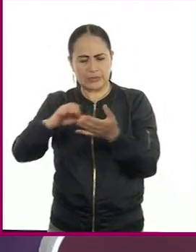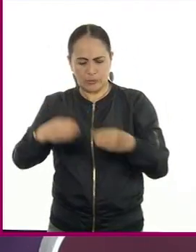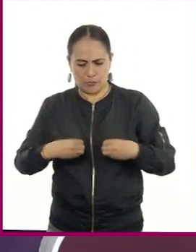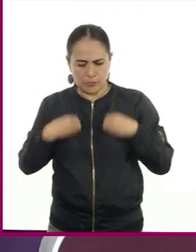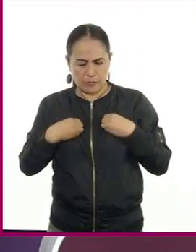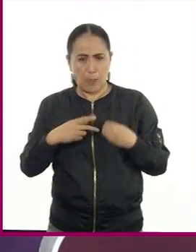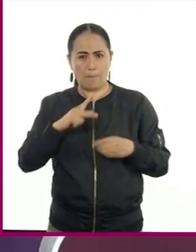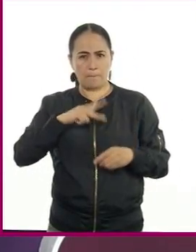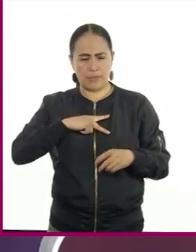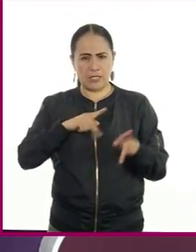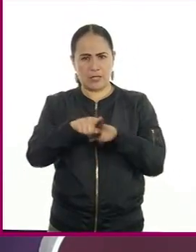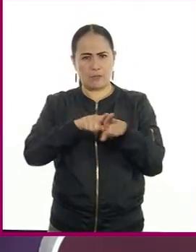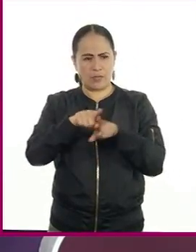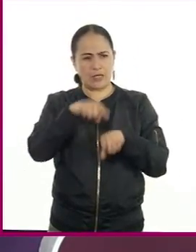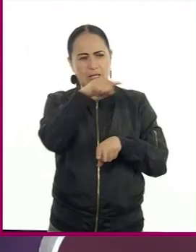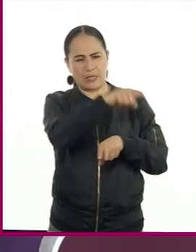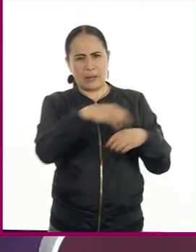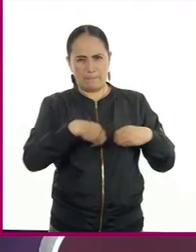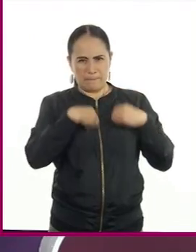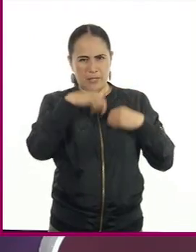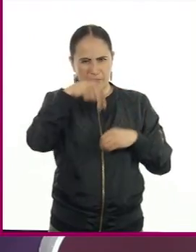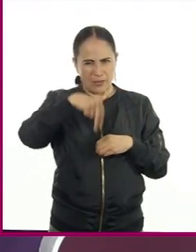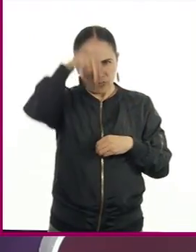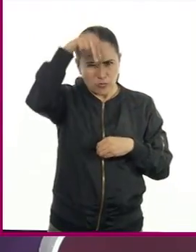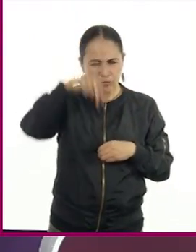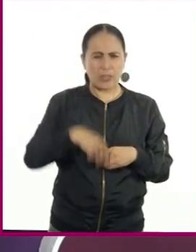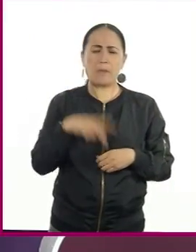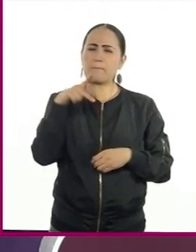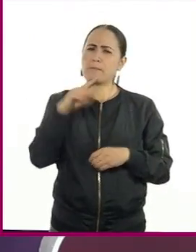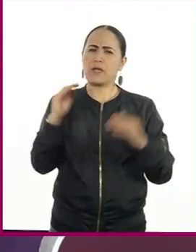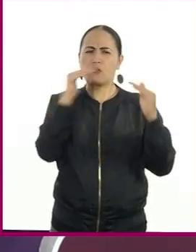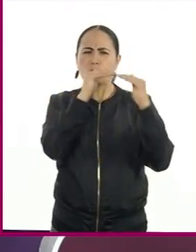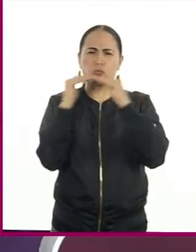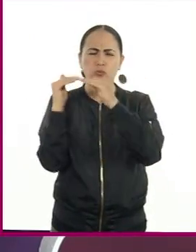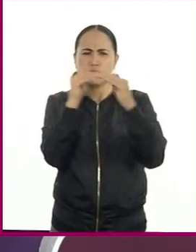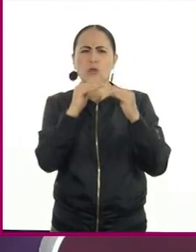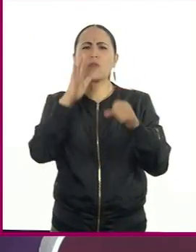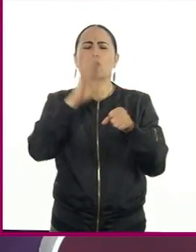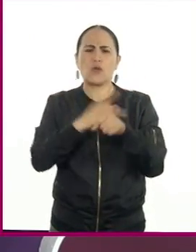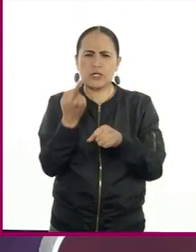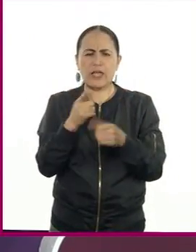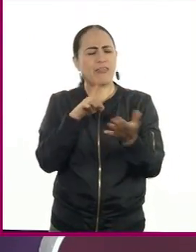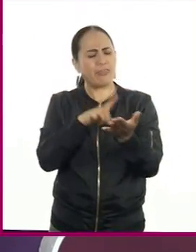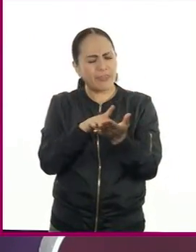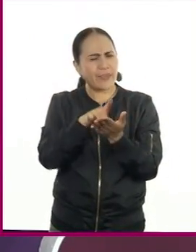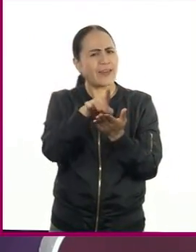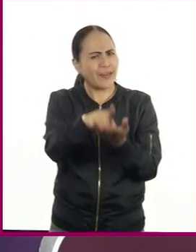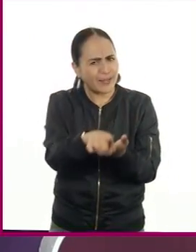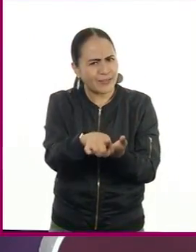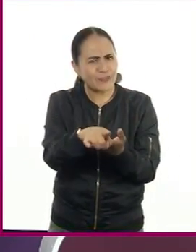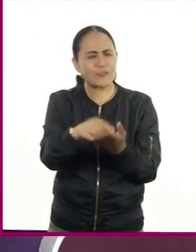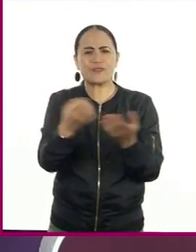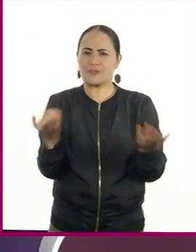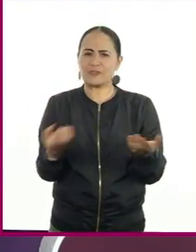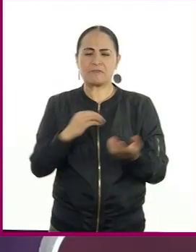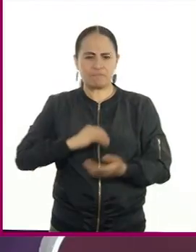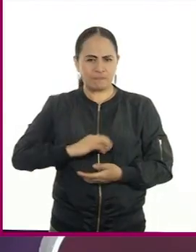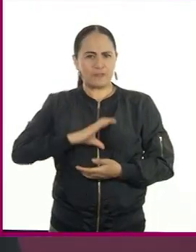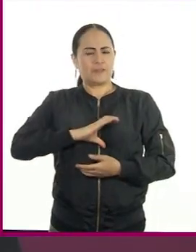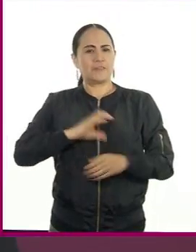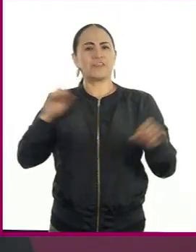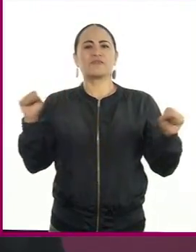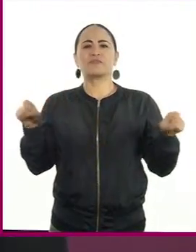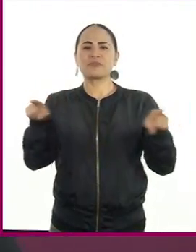el norte. No obstante, somos iguales porque tenemos los mismos derechos y la misma dignidad